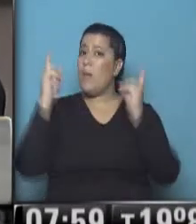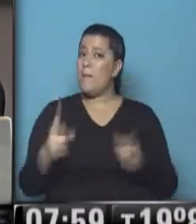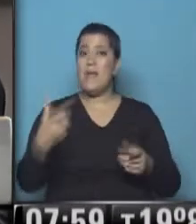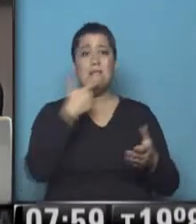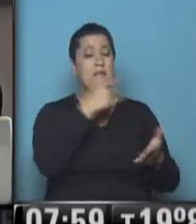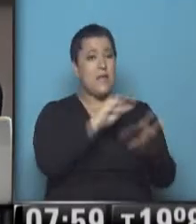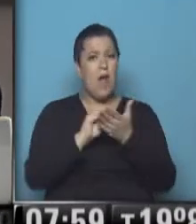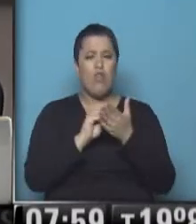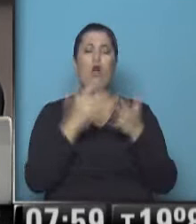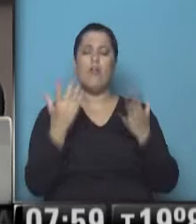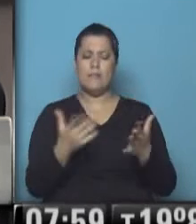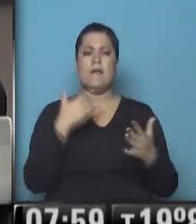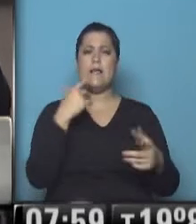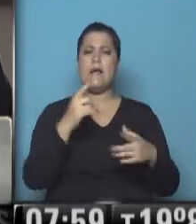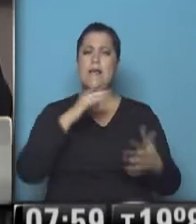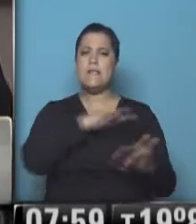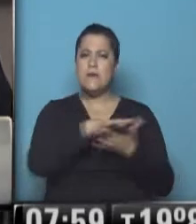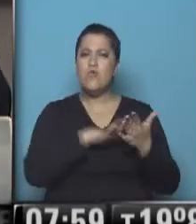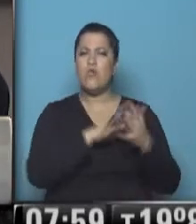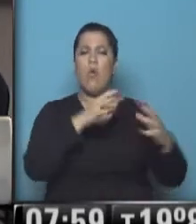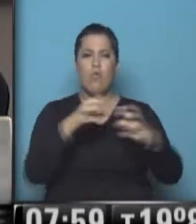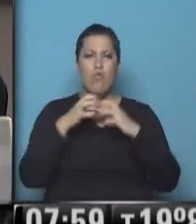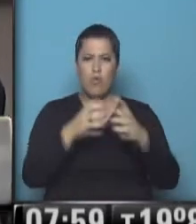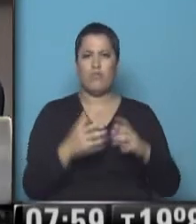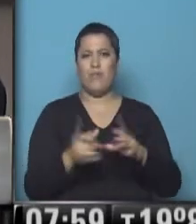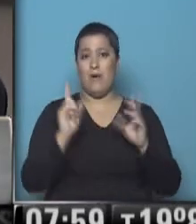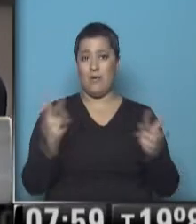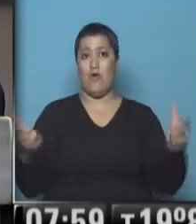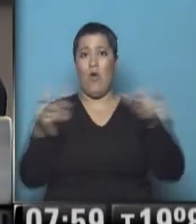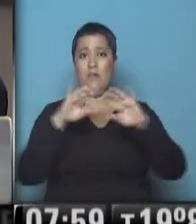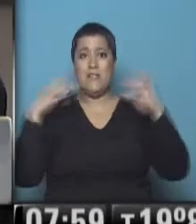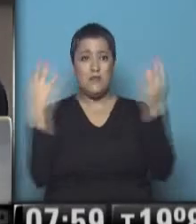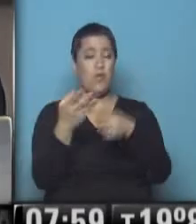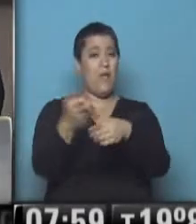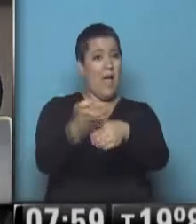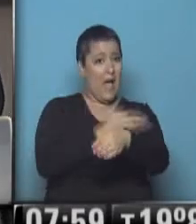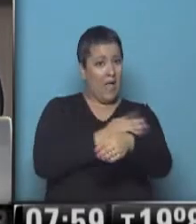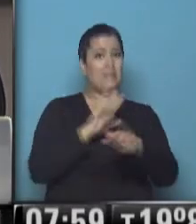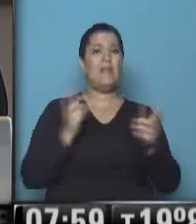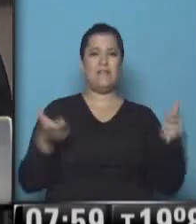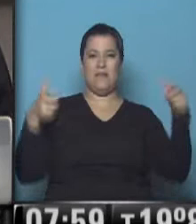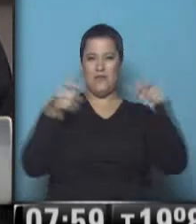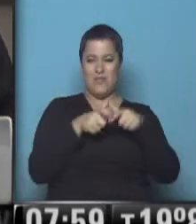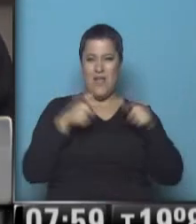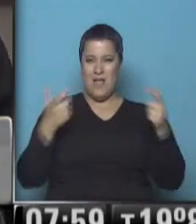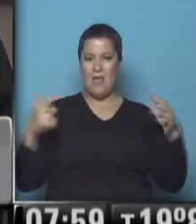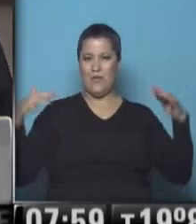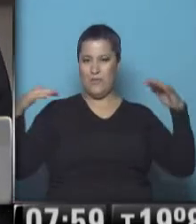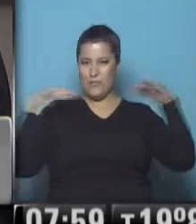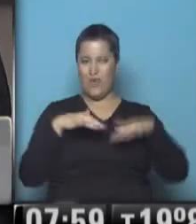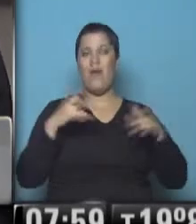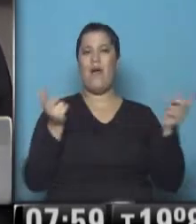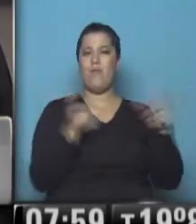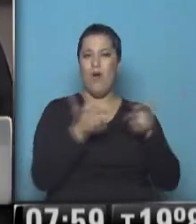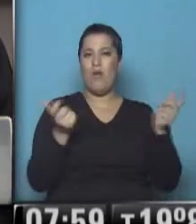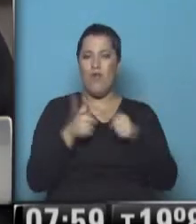una situación política de discusión ya previa a la sesión en la reunión de labor parlamentaria cuando se reúnen todos los presidentes del